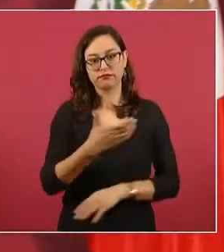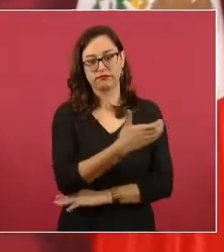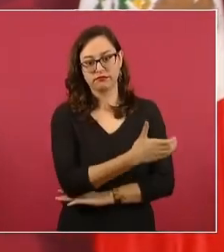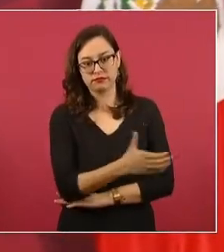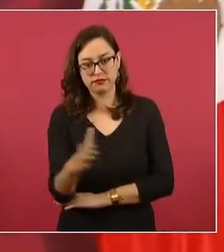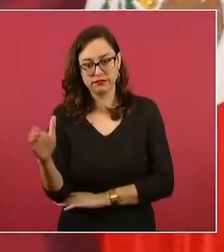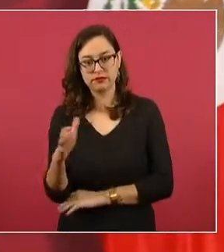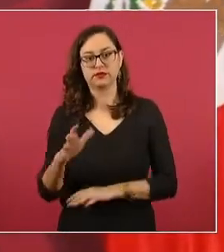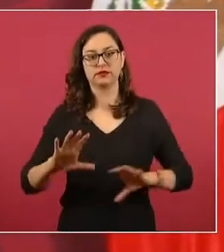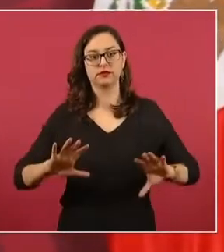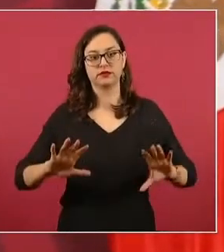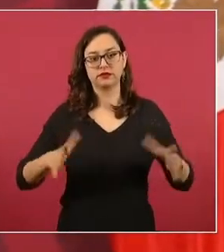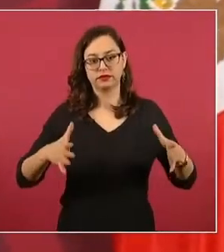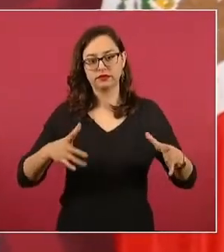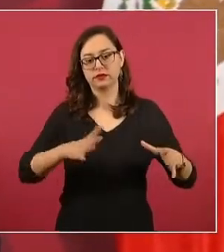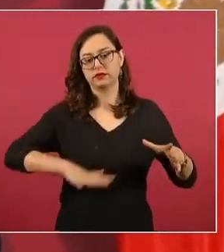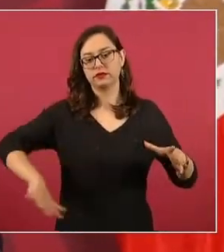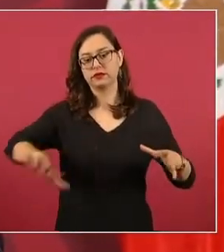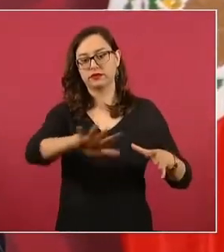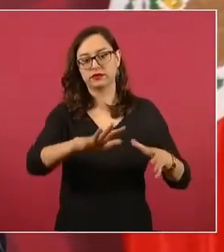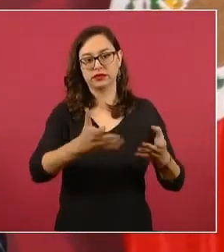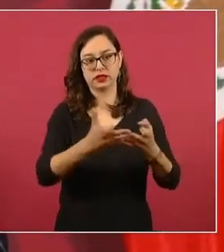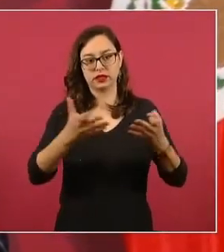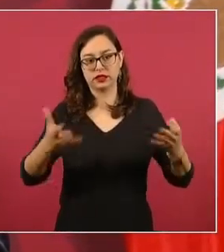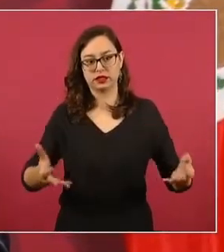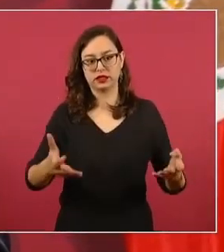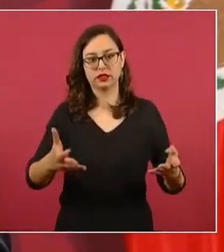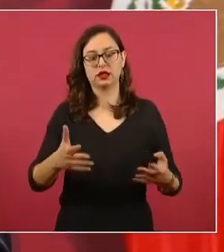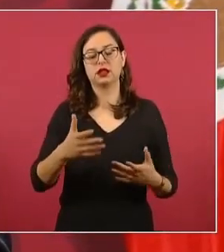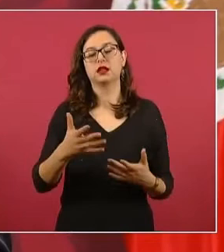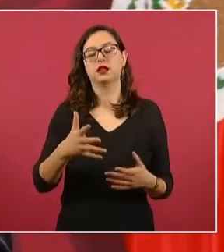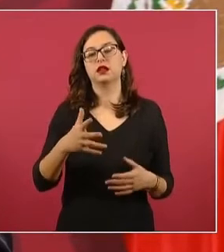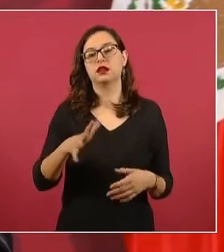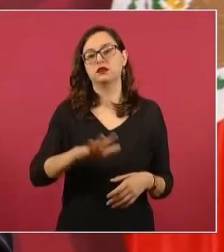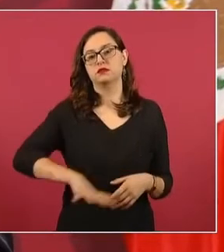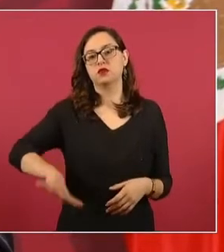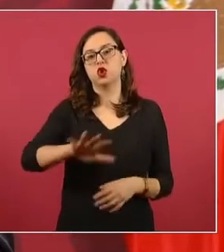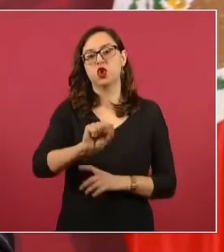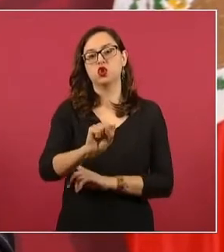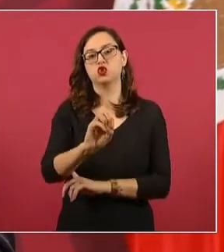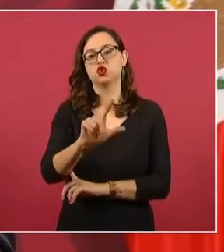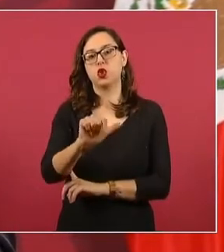campesinos, comuneros de Sola de Vega